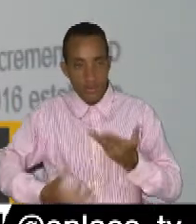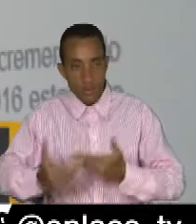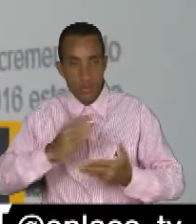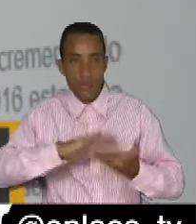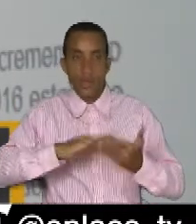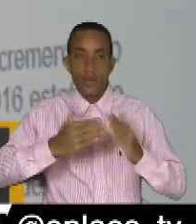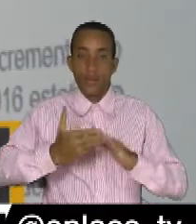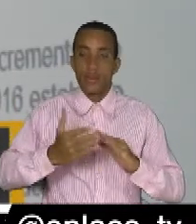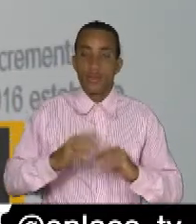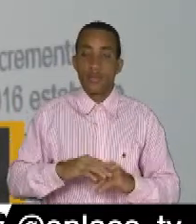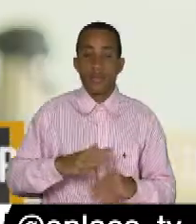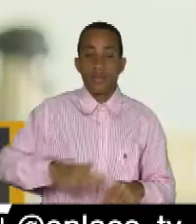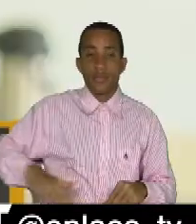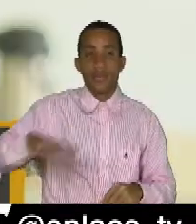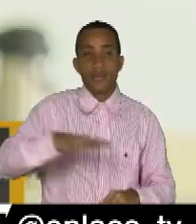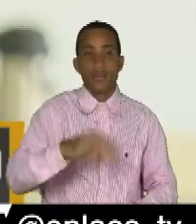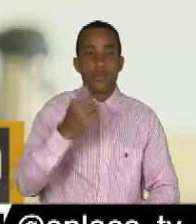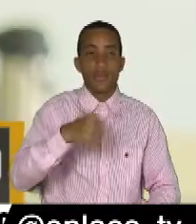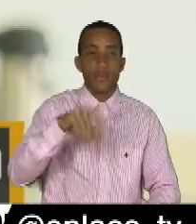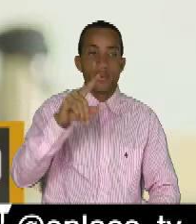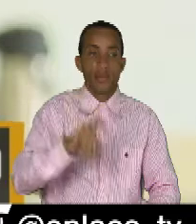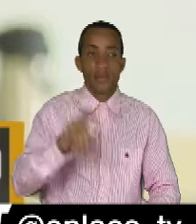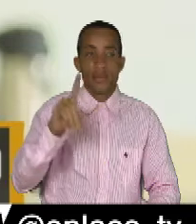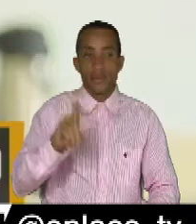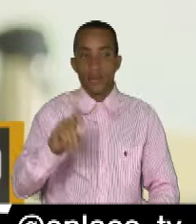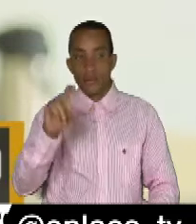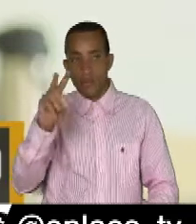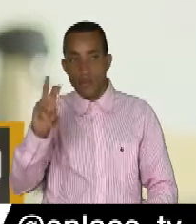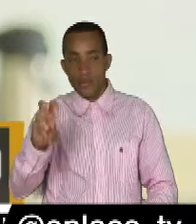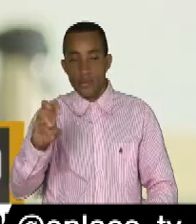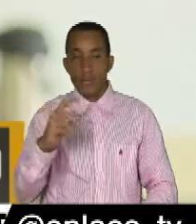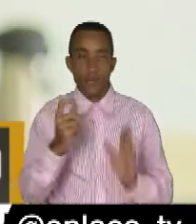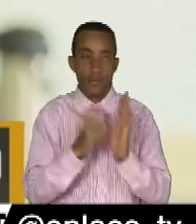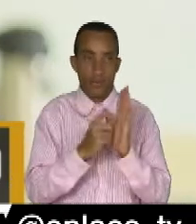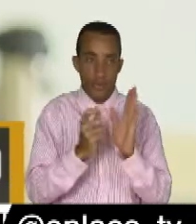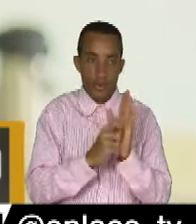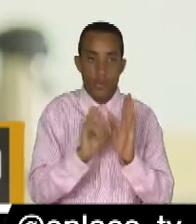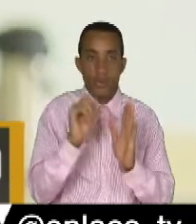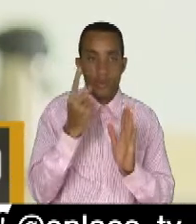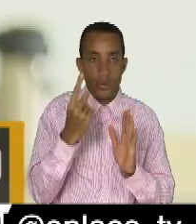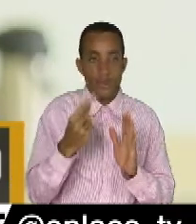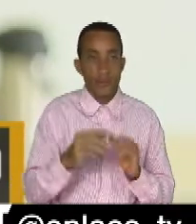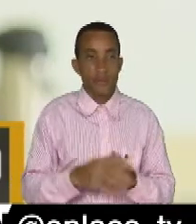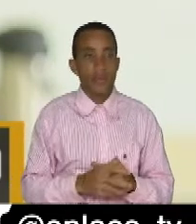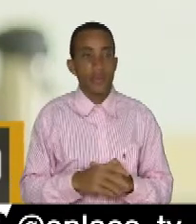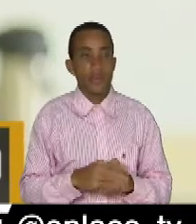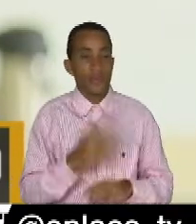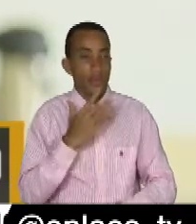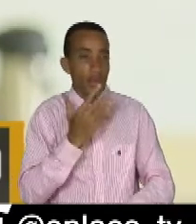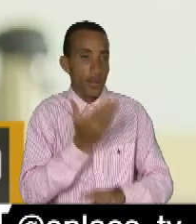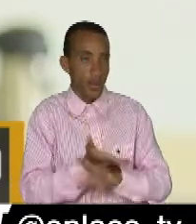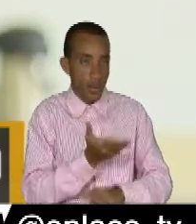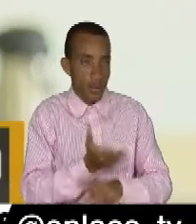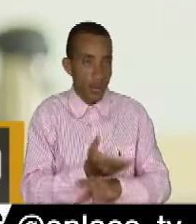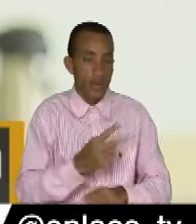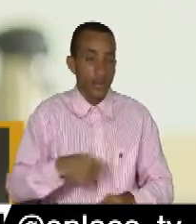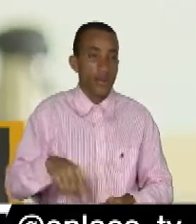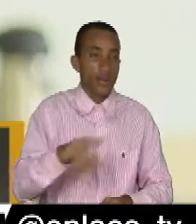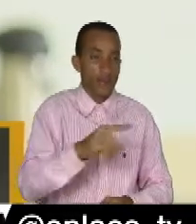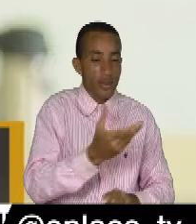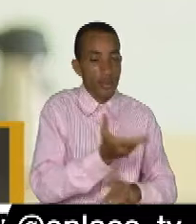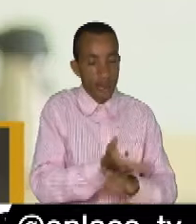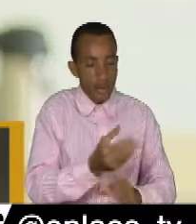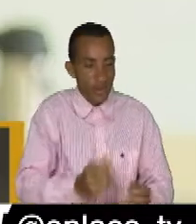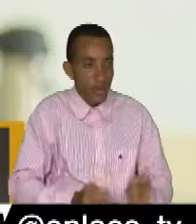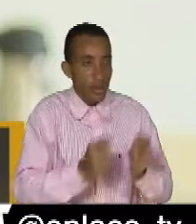territorialidad 1668. Ya estamos trabajando sobre el primer punto, ya se le está proponiendo, llevando allí esas propuestas, y ya son